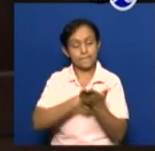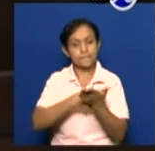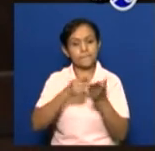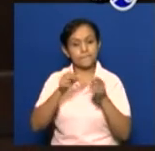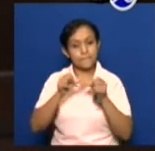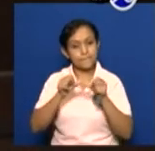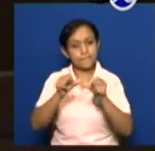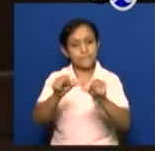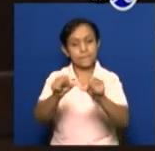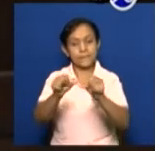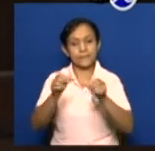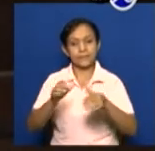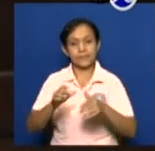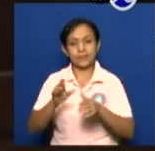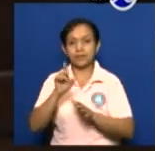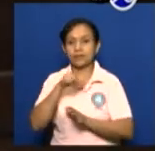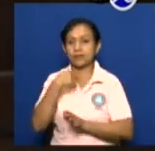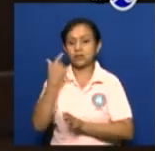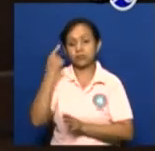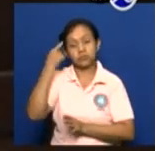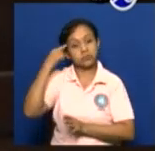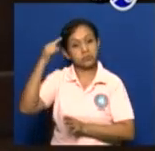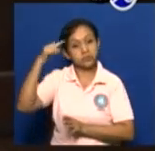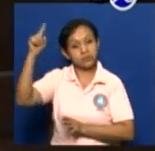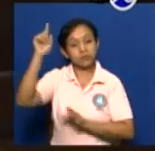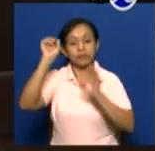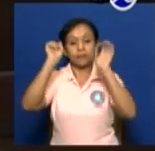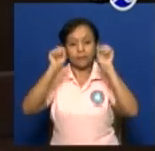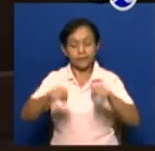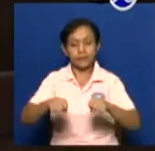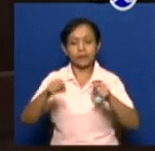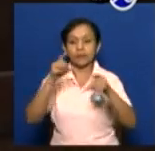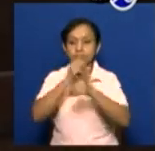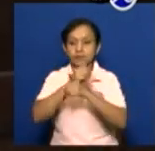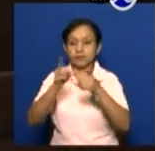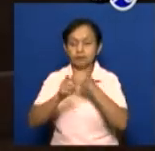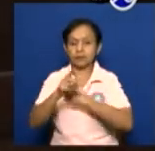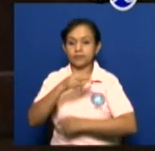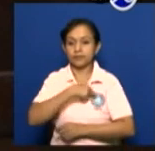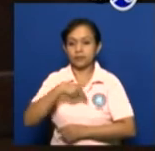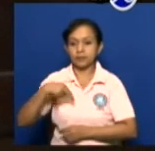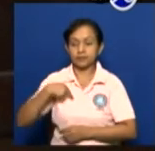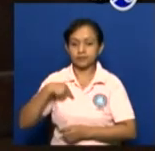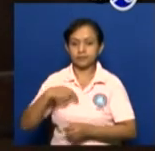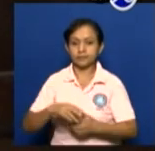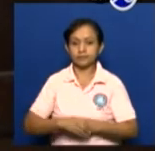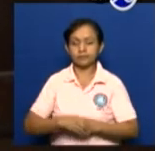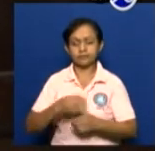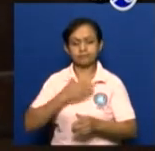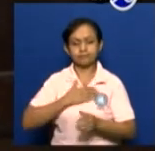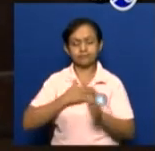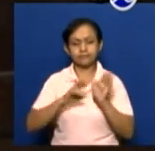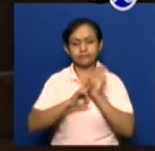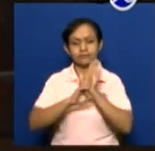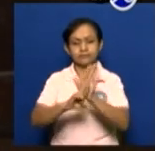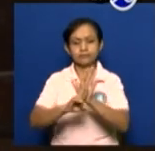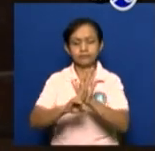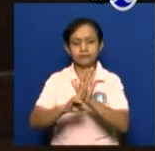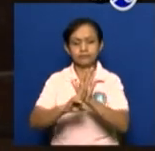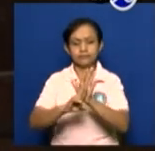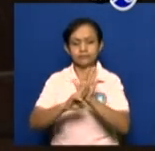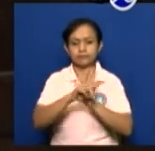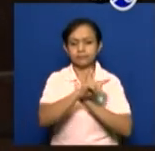vigencia. Si es una aspiración que puede y debe realizarse. Mi respuesta, señores